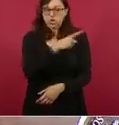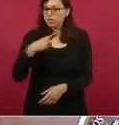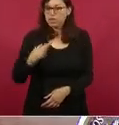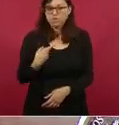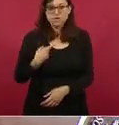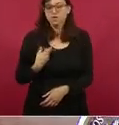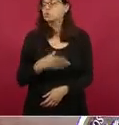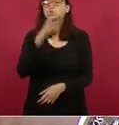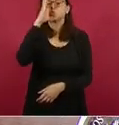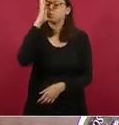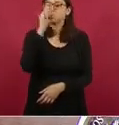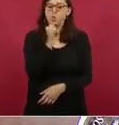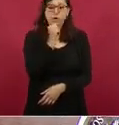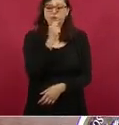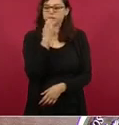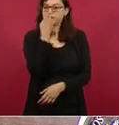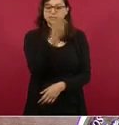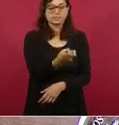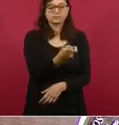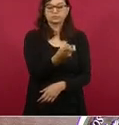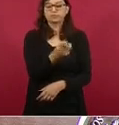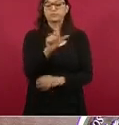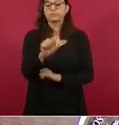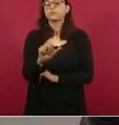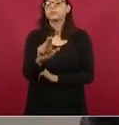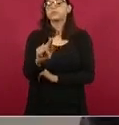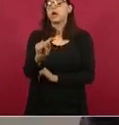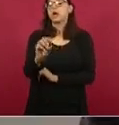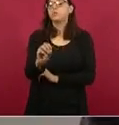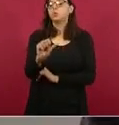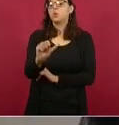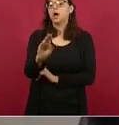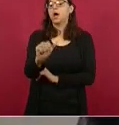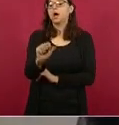para cancelar el llamado autoabasto.